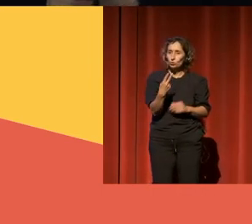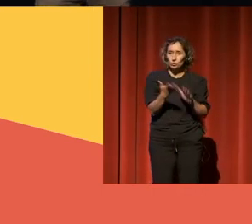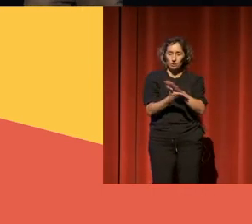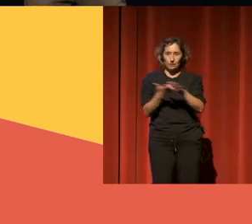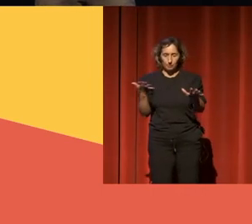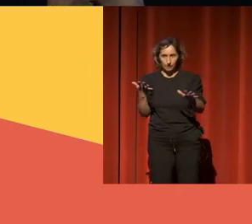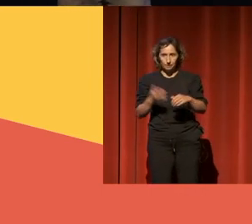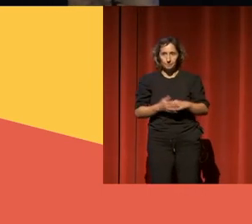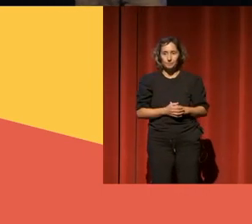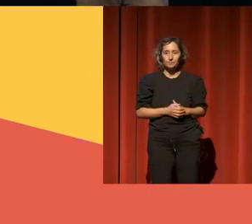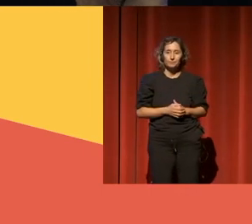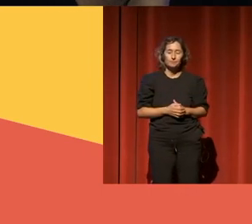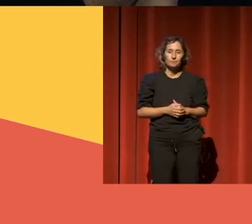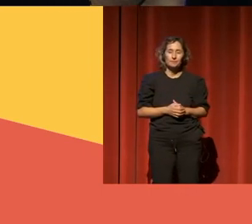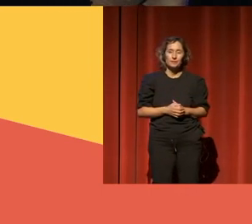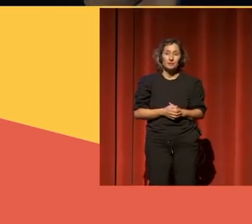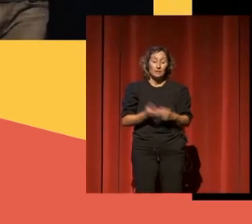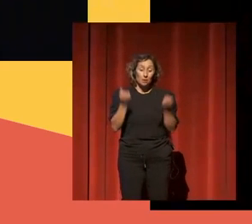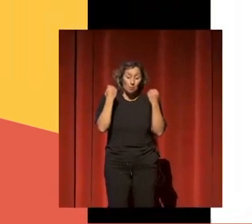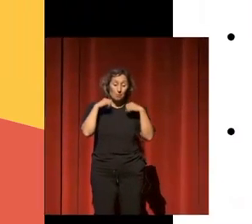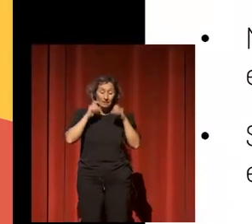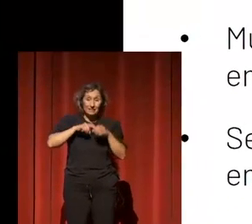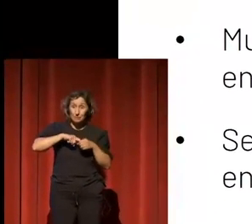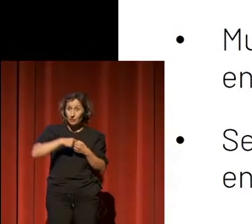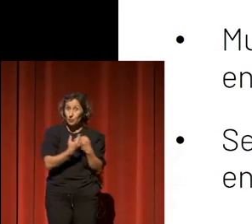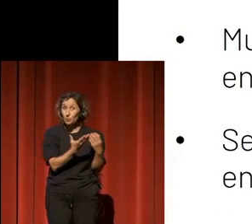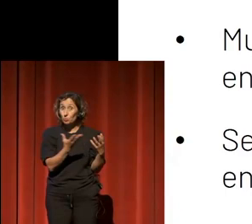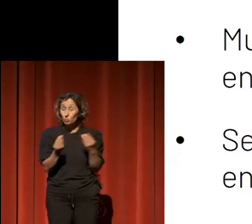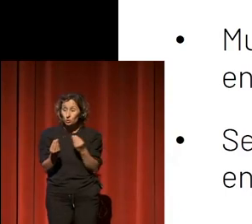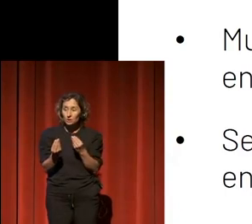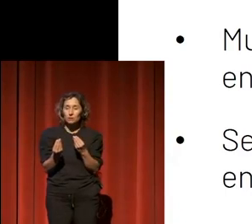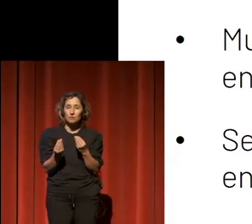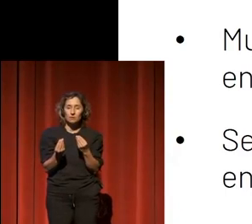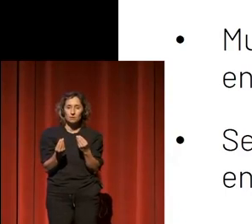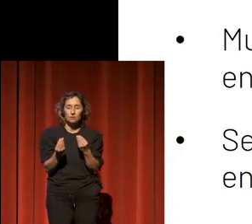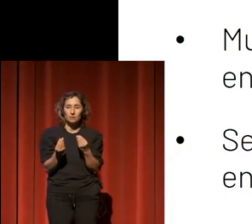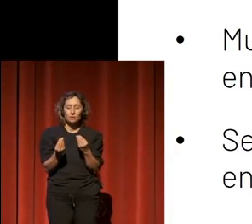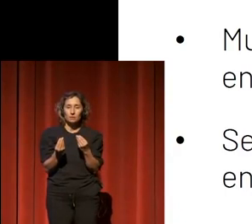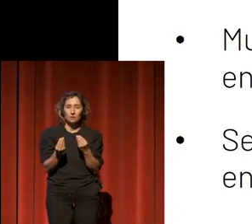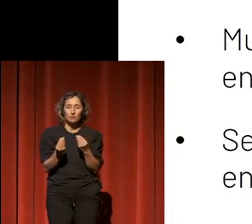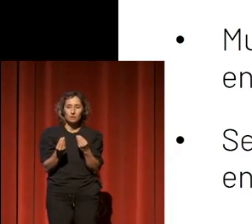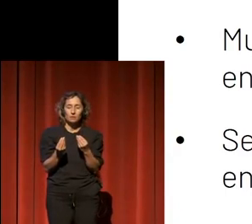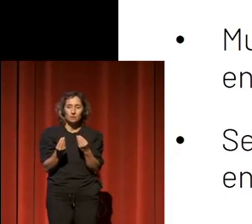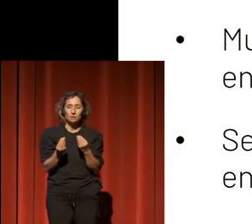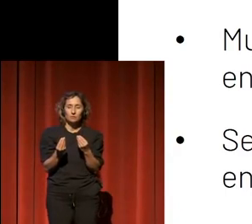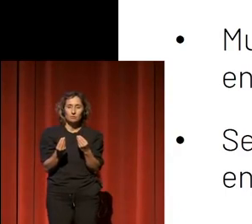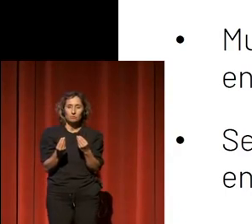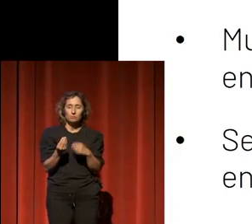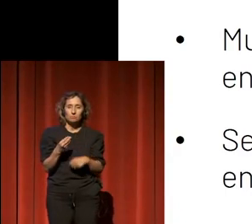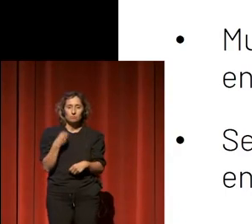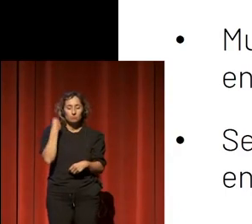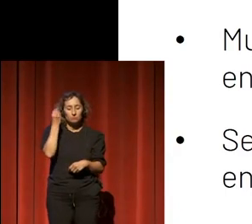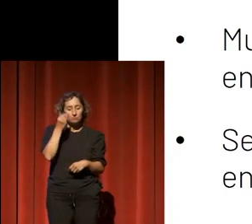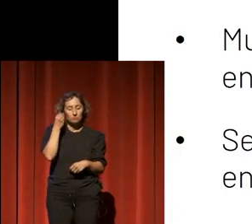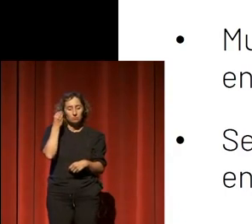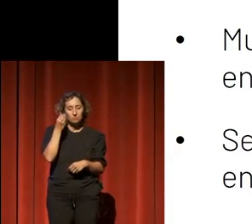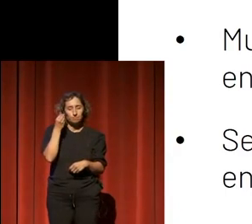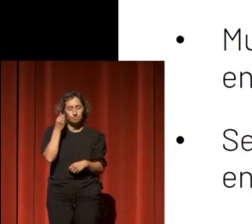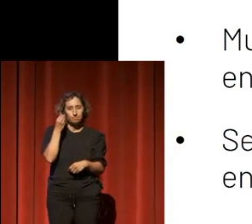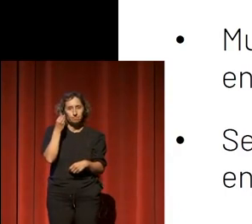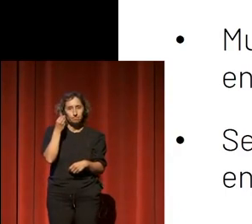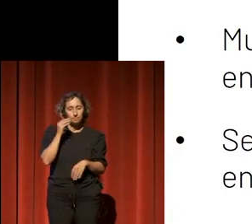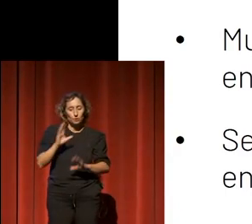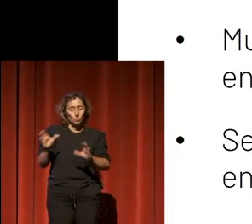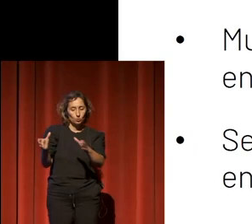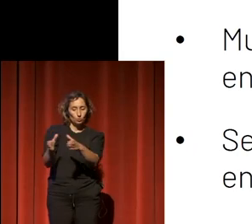interesante como muchas prácticas de participación o bastantes prácticas de participación se piensan como herramienta para atraer a colectivos a la